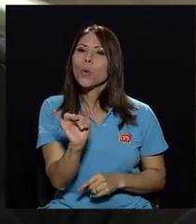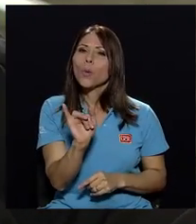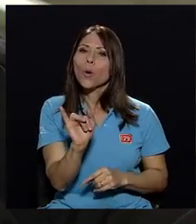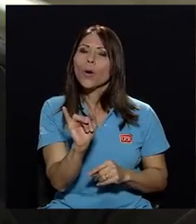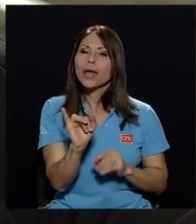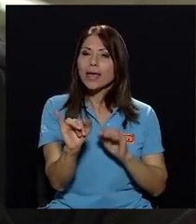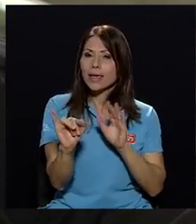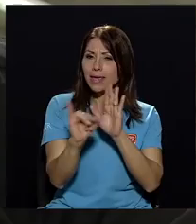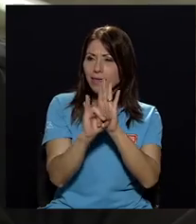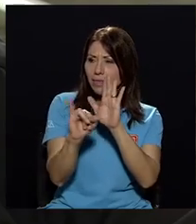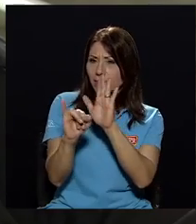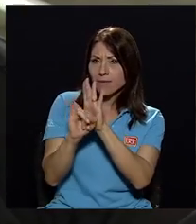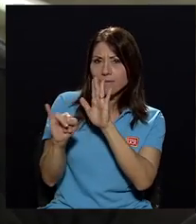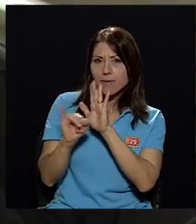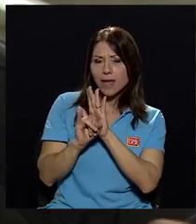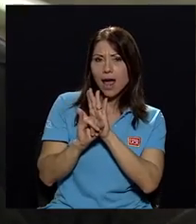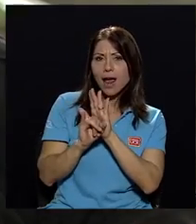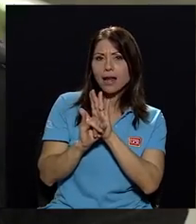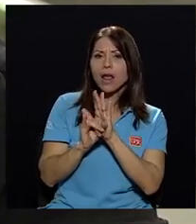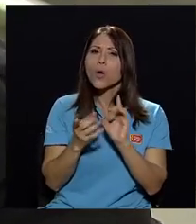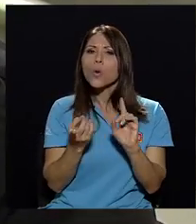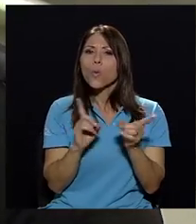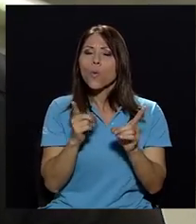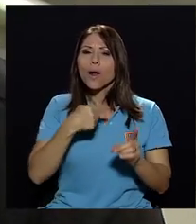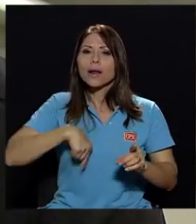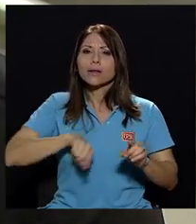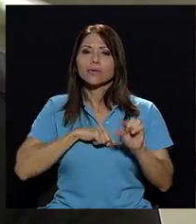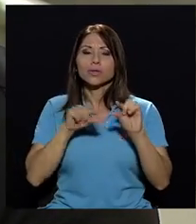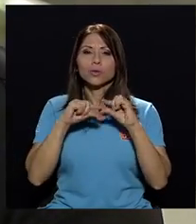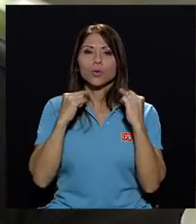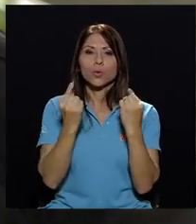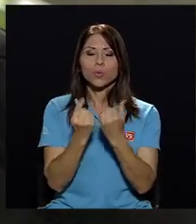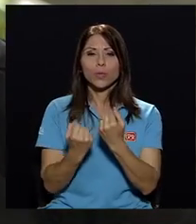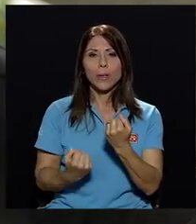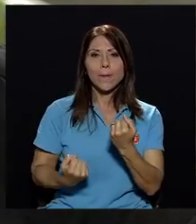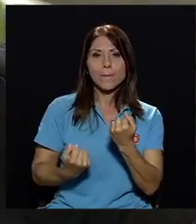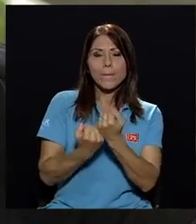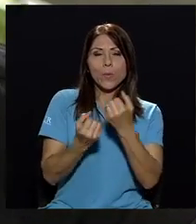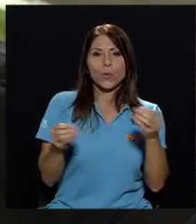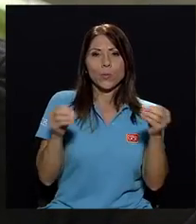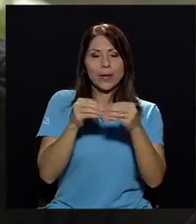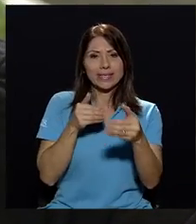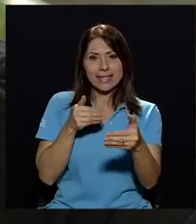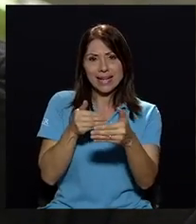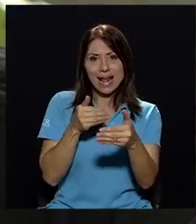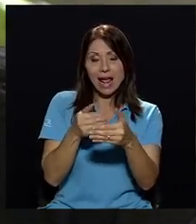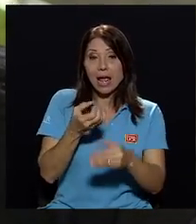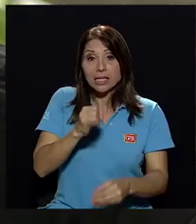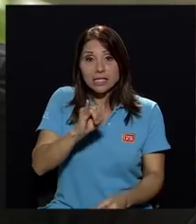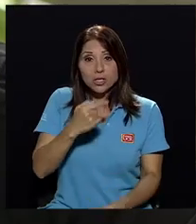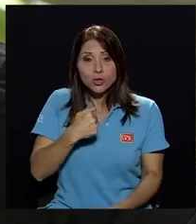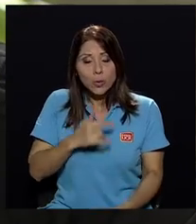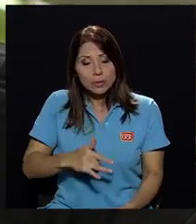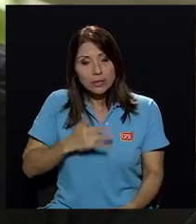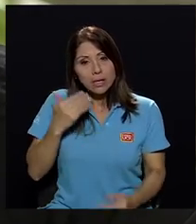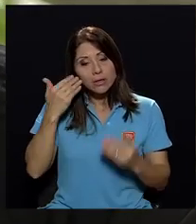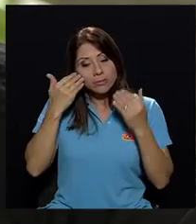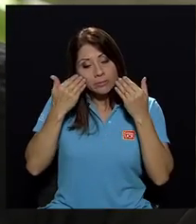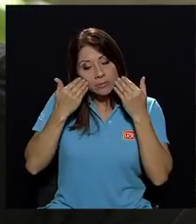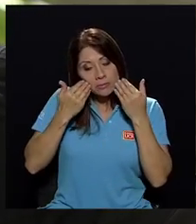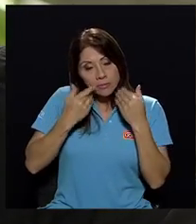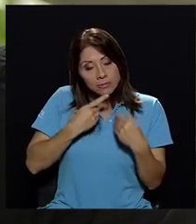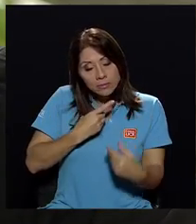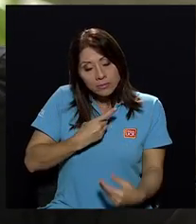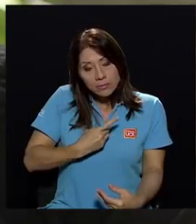como identificar cuáles pueden ser nuestro grupo de apoyo más cercano, y si yo me siento deprimido, si yo me siento triste y